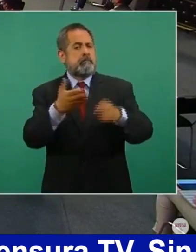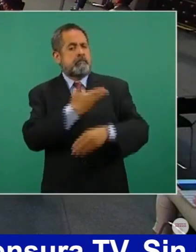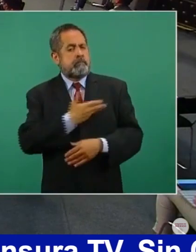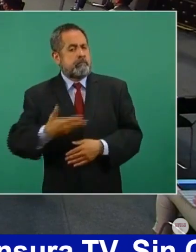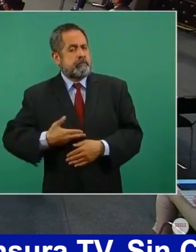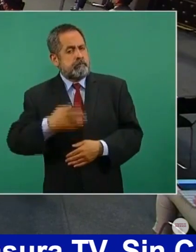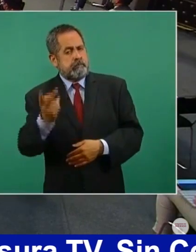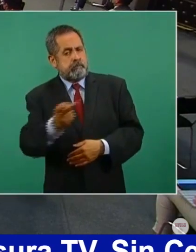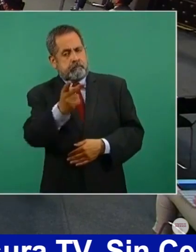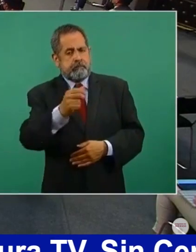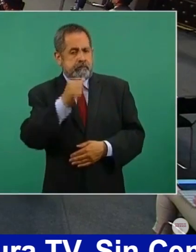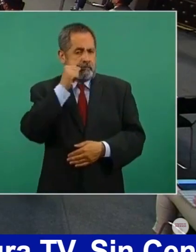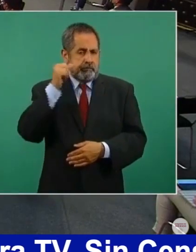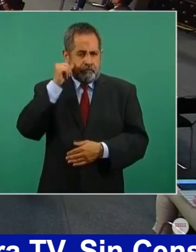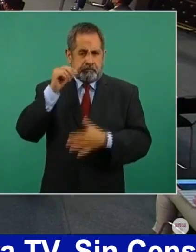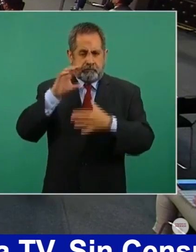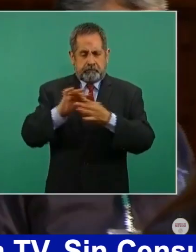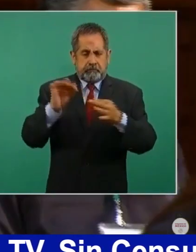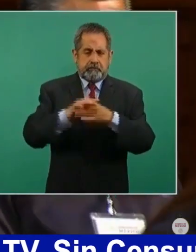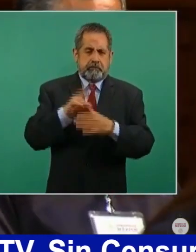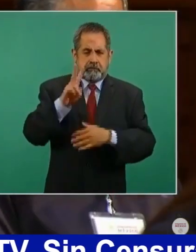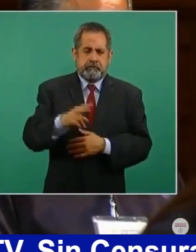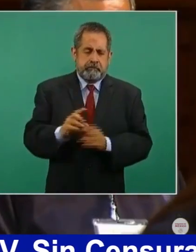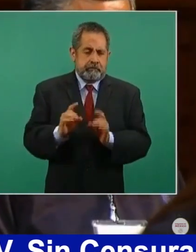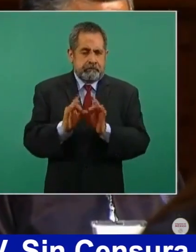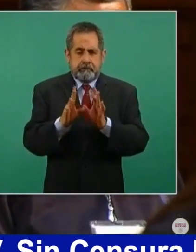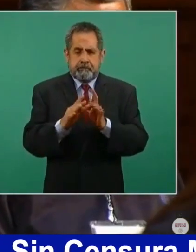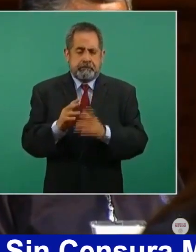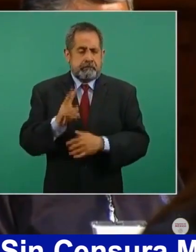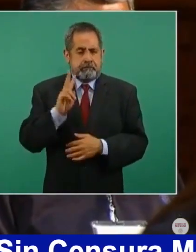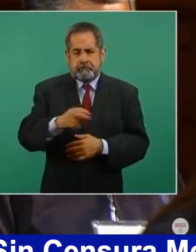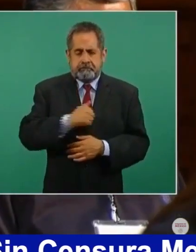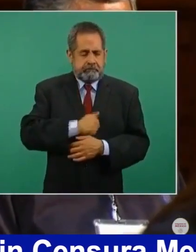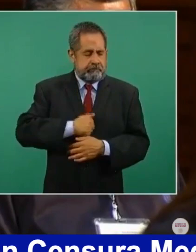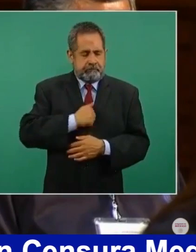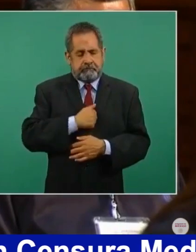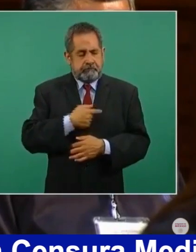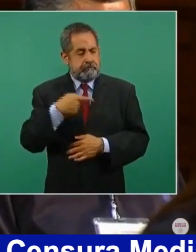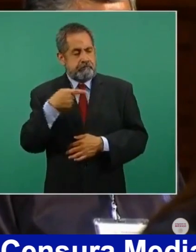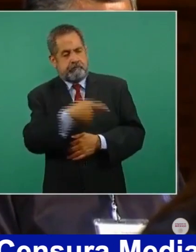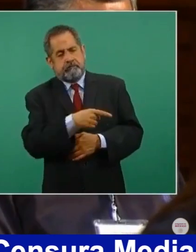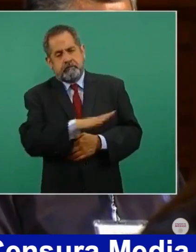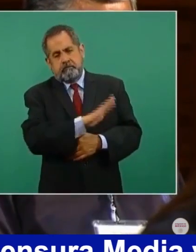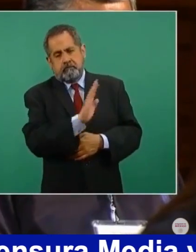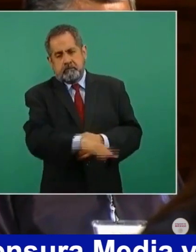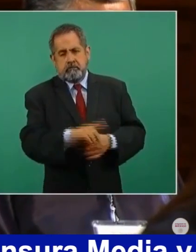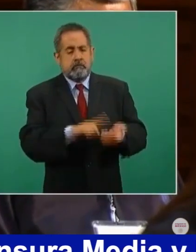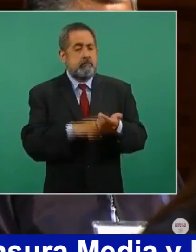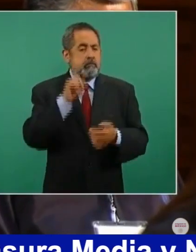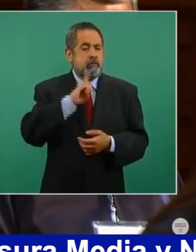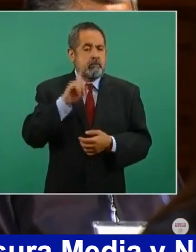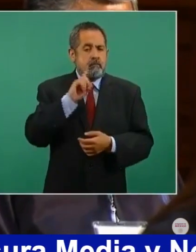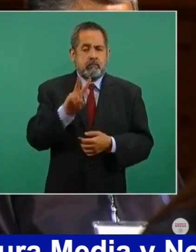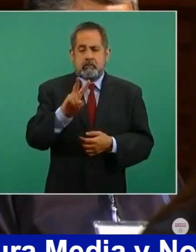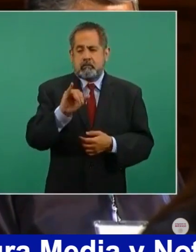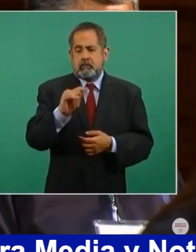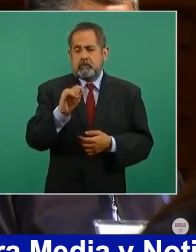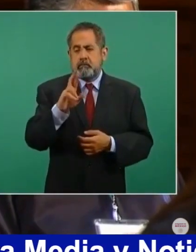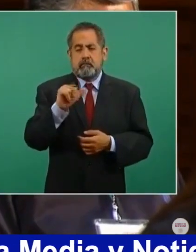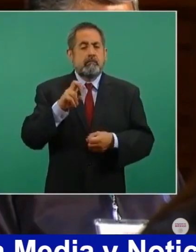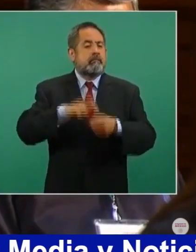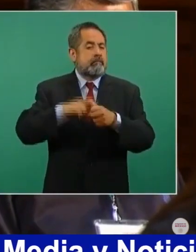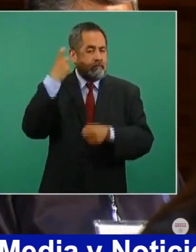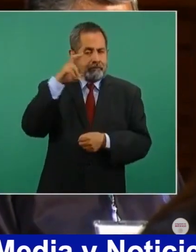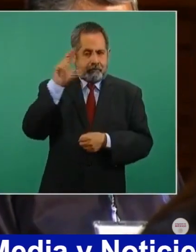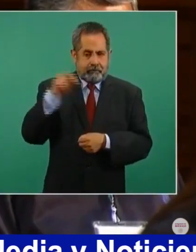Ayer, bueno, pues hablaba usted, lamentaba el asesinato de esta mujer, Victoria, en el sureste, en Quintana Roo.